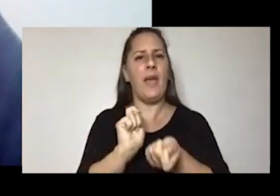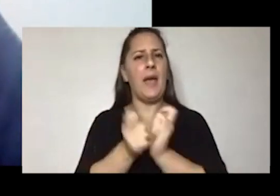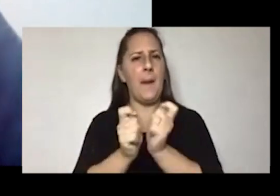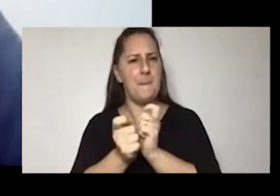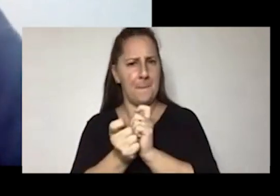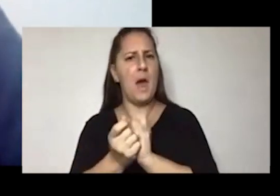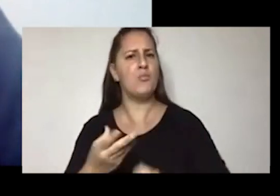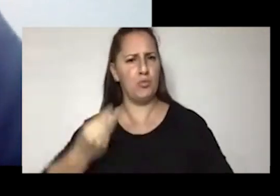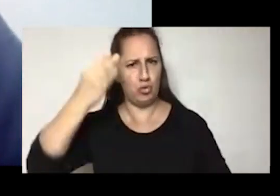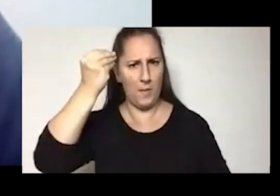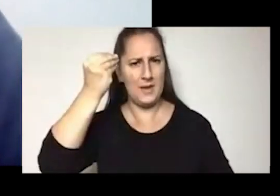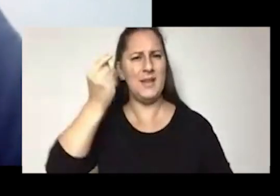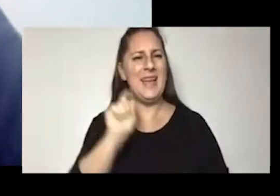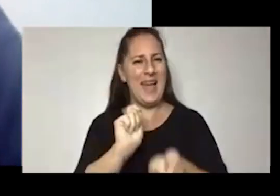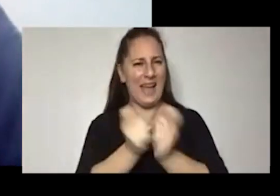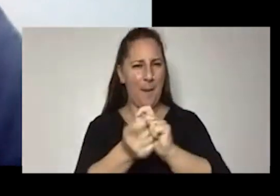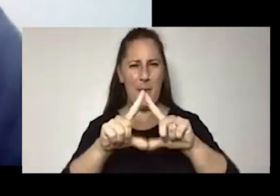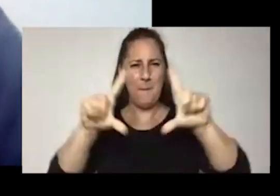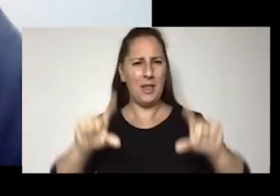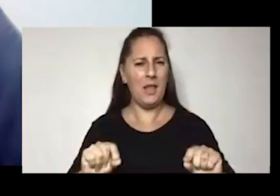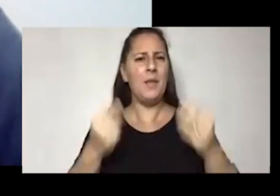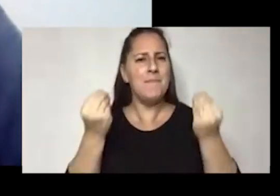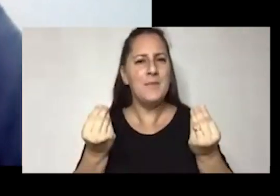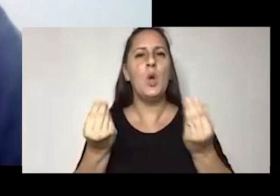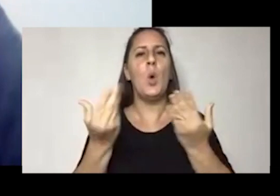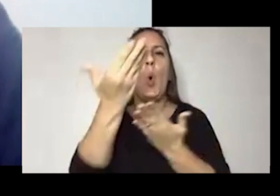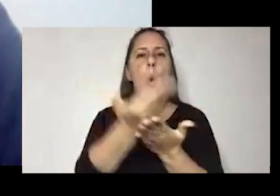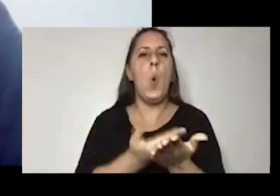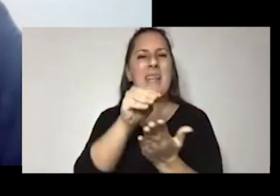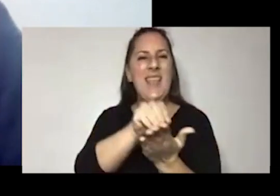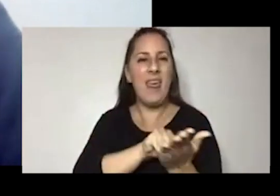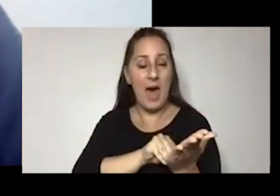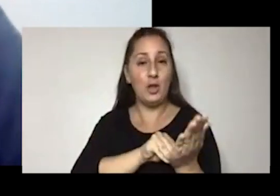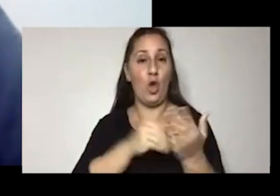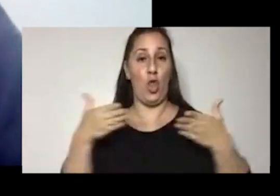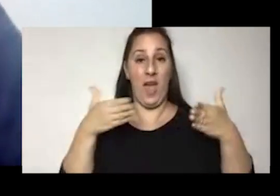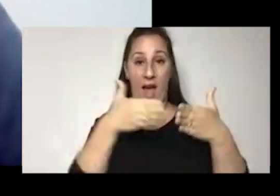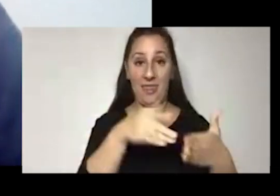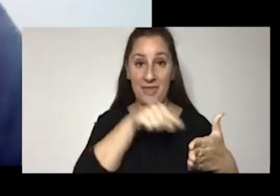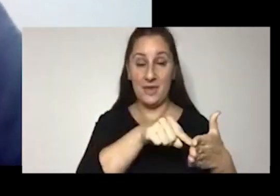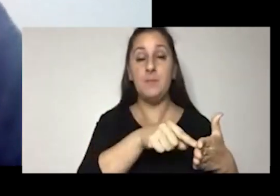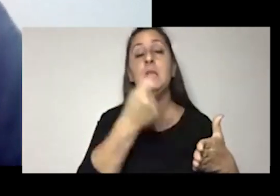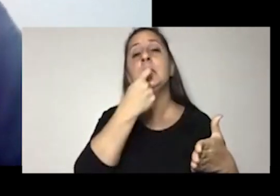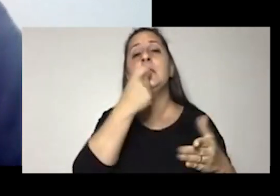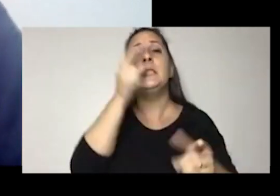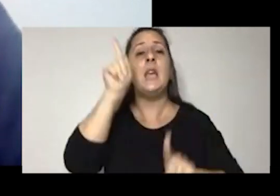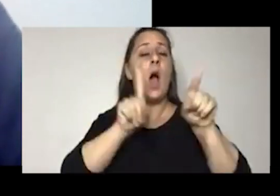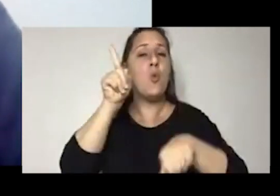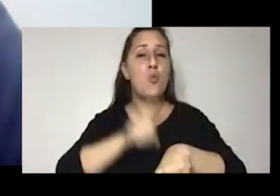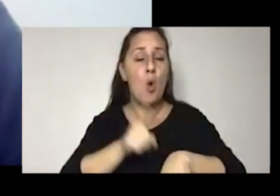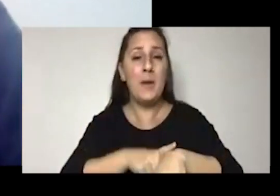con que queda dentro de la base de datos de la Agencia Nacional de Discapacidad, y si en algún momento la persona